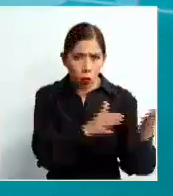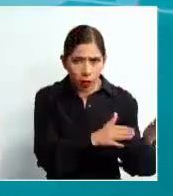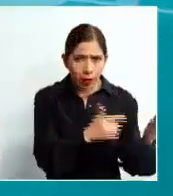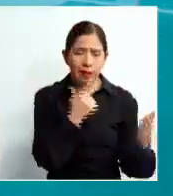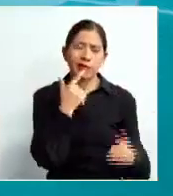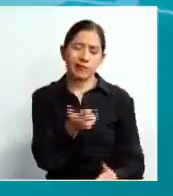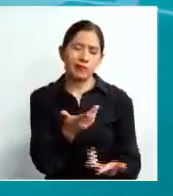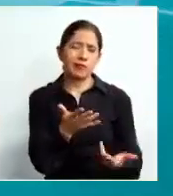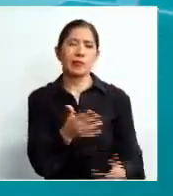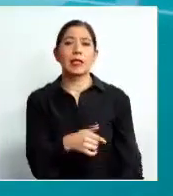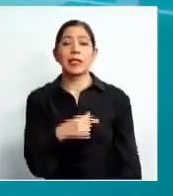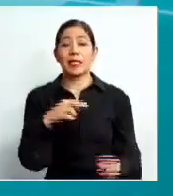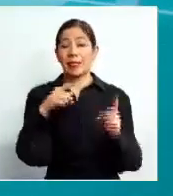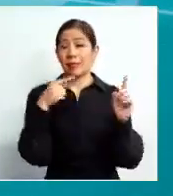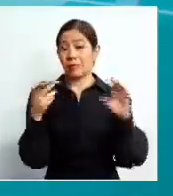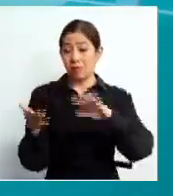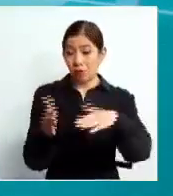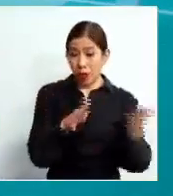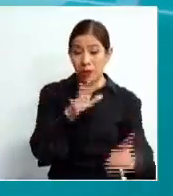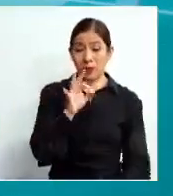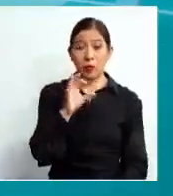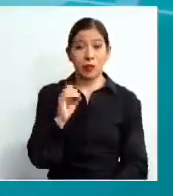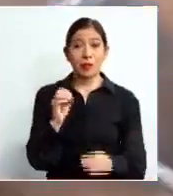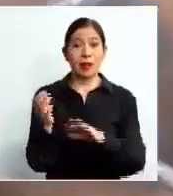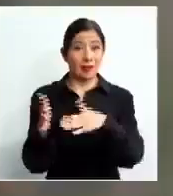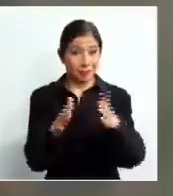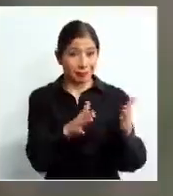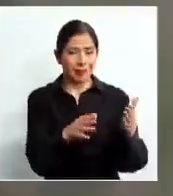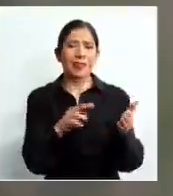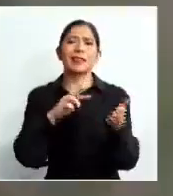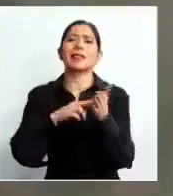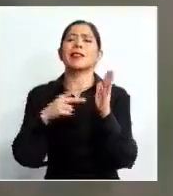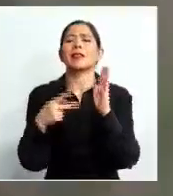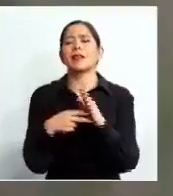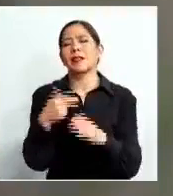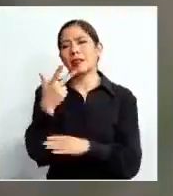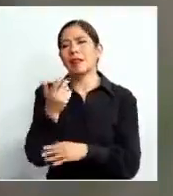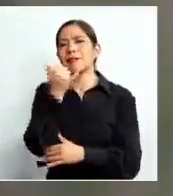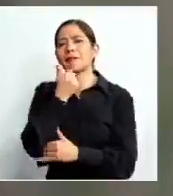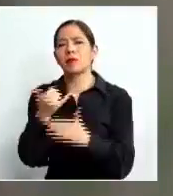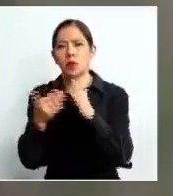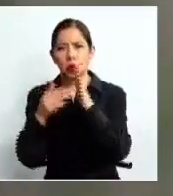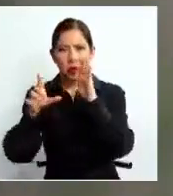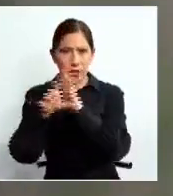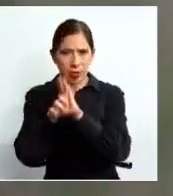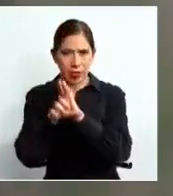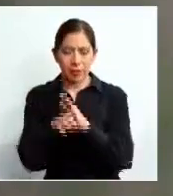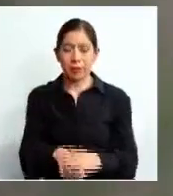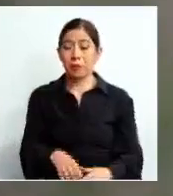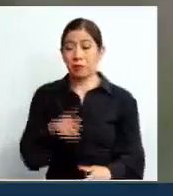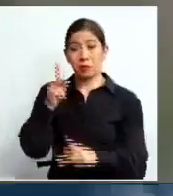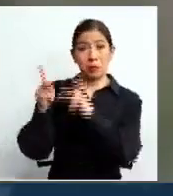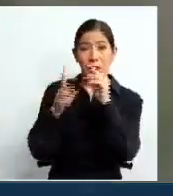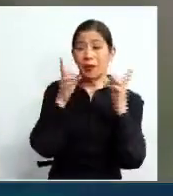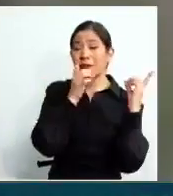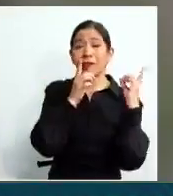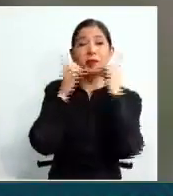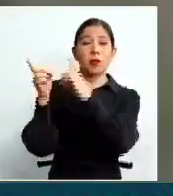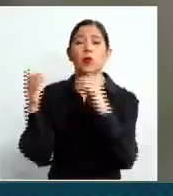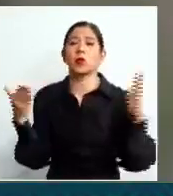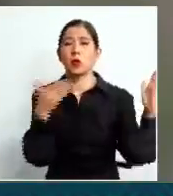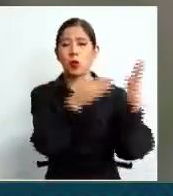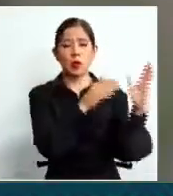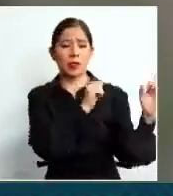Esto incumpliría tres delitos. Iván Arias será denunciado penalmente este lunes ante el Ministerio Público de La Paz por la muerte de